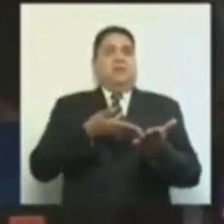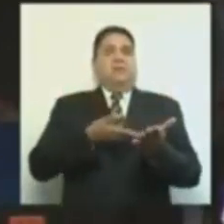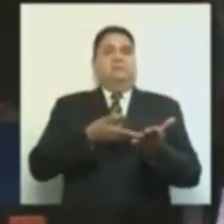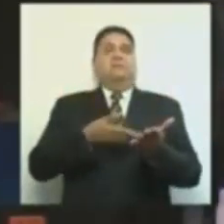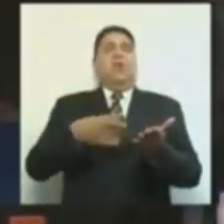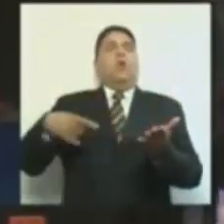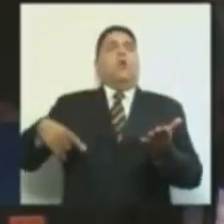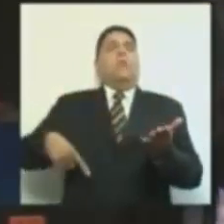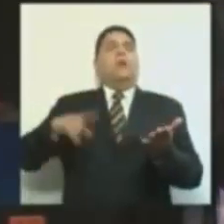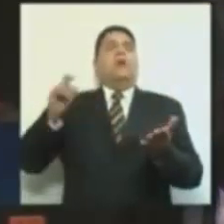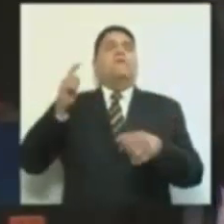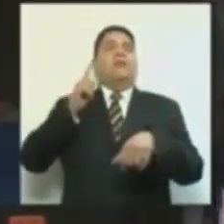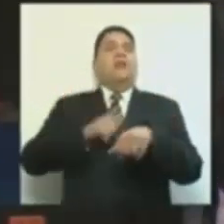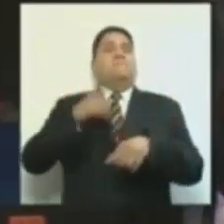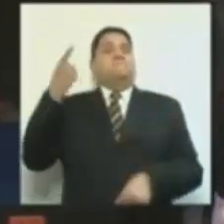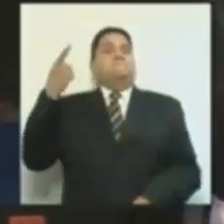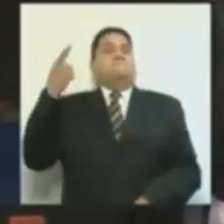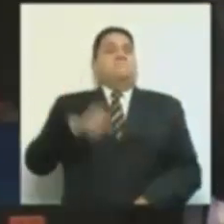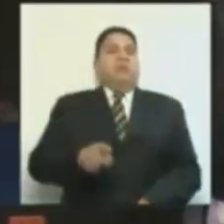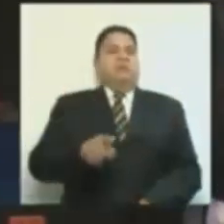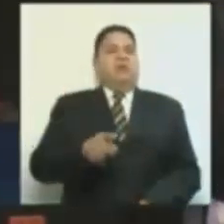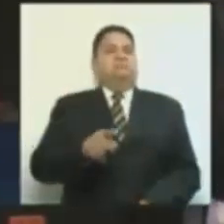gobierno, uno más.